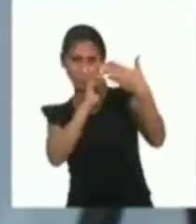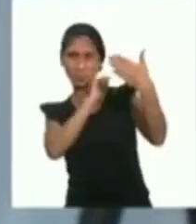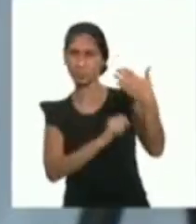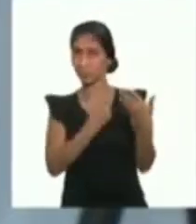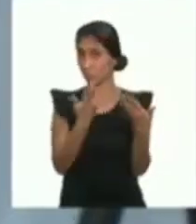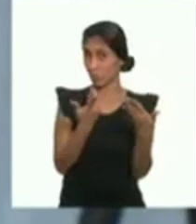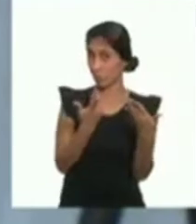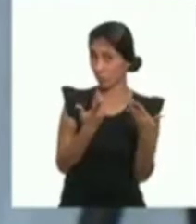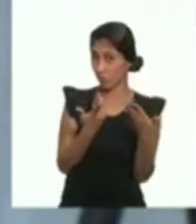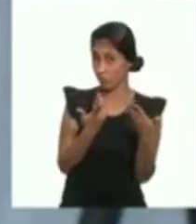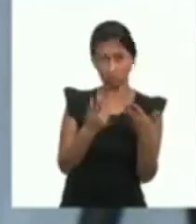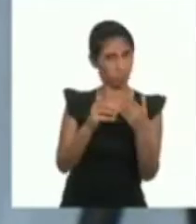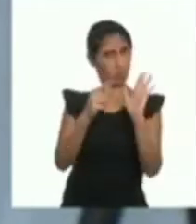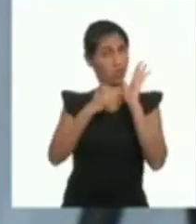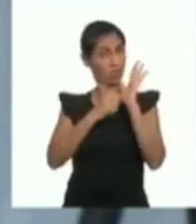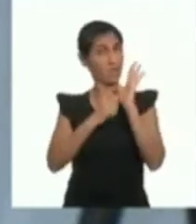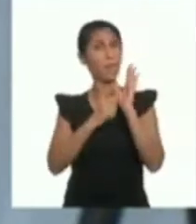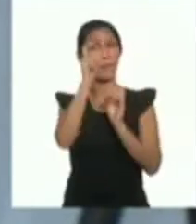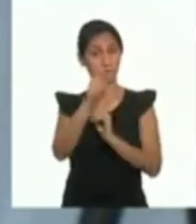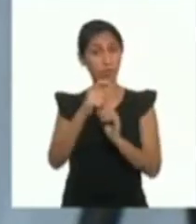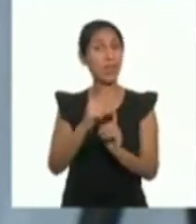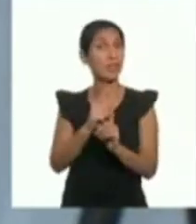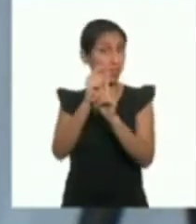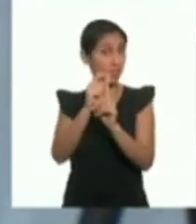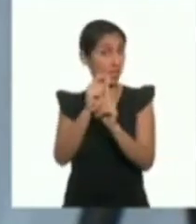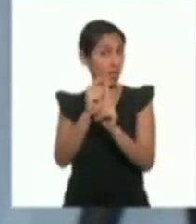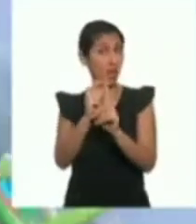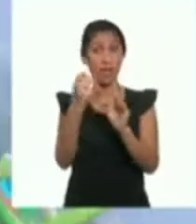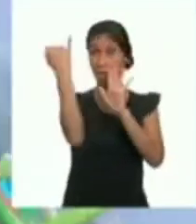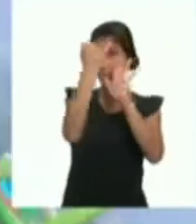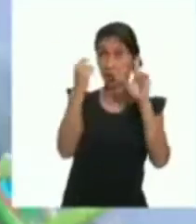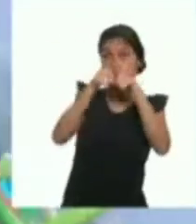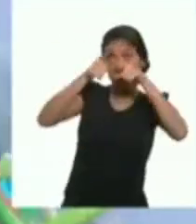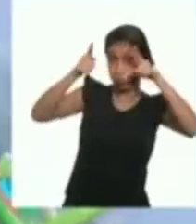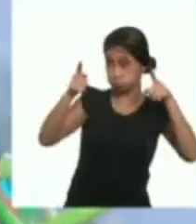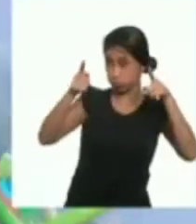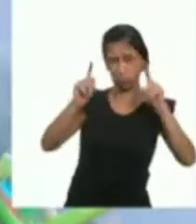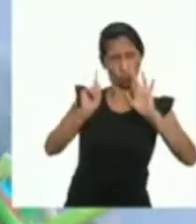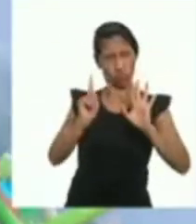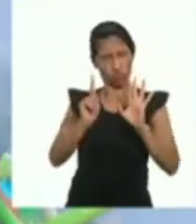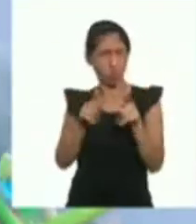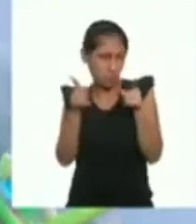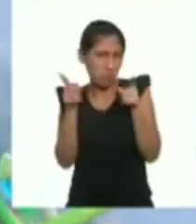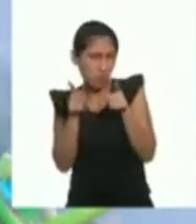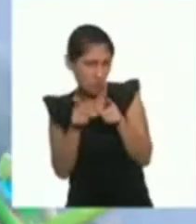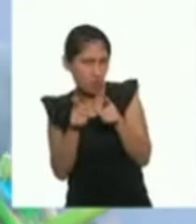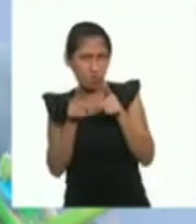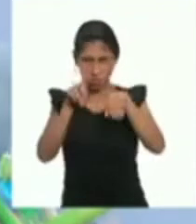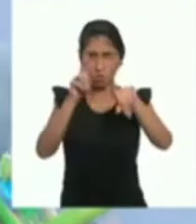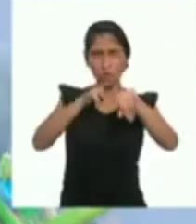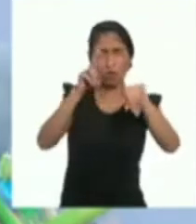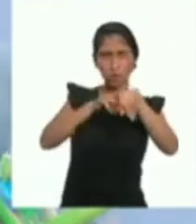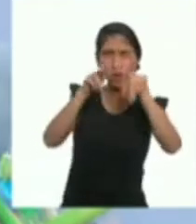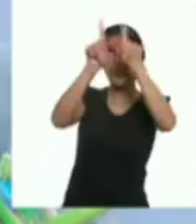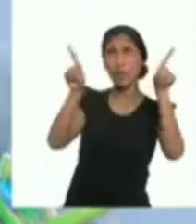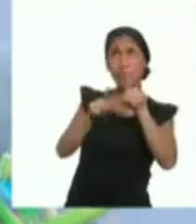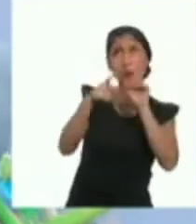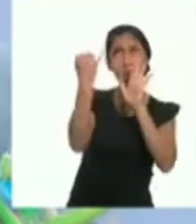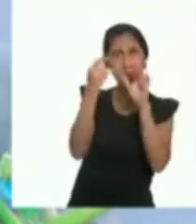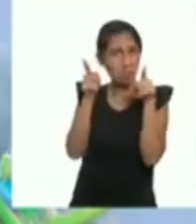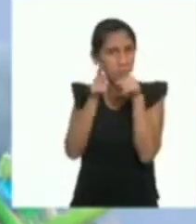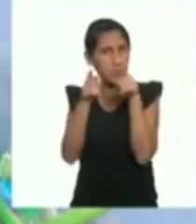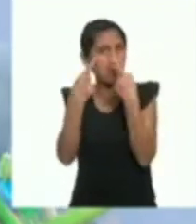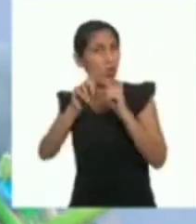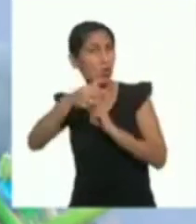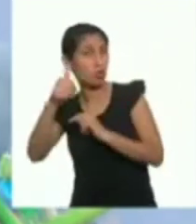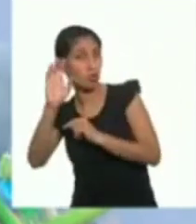este. ¿Y tiene que ocupar la mayor cantidad de la imagen? No necesariamente. Puede ocupar solo una pequeña porción de la imagen, pero el